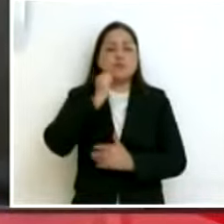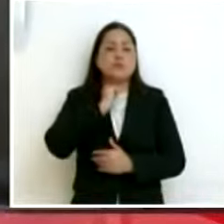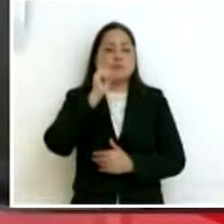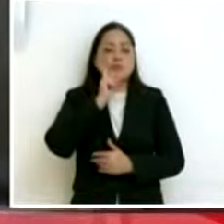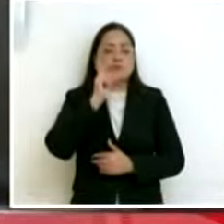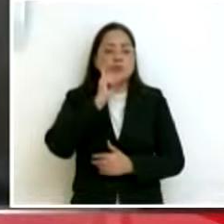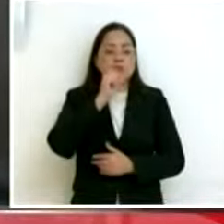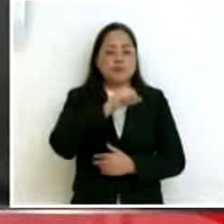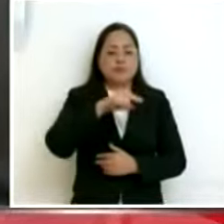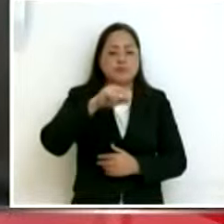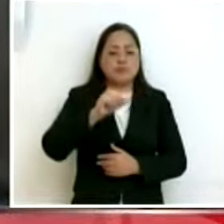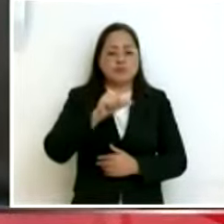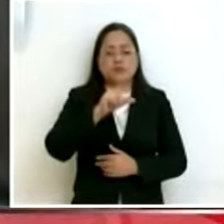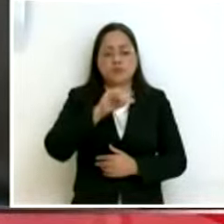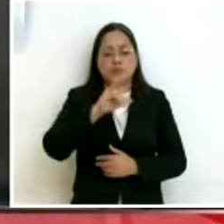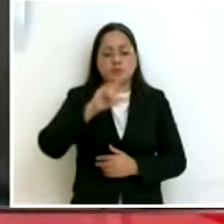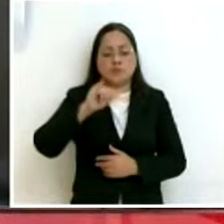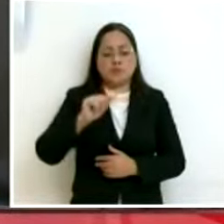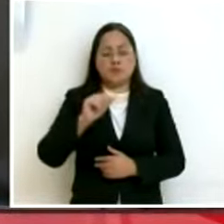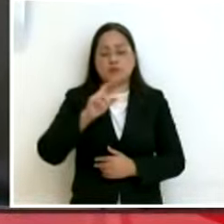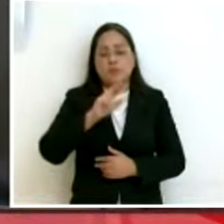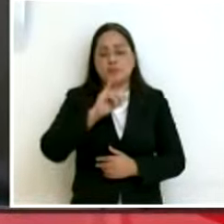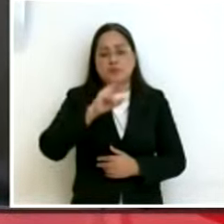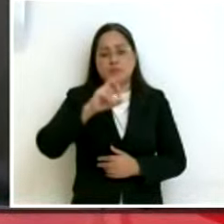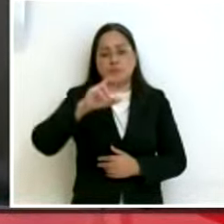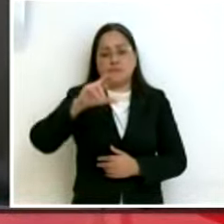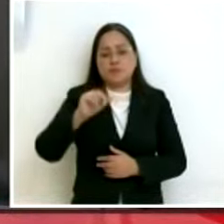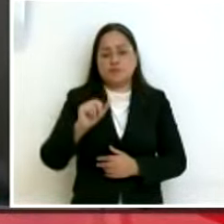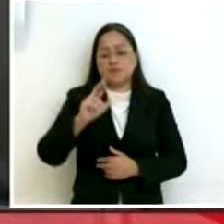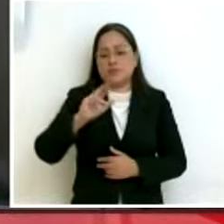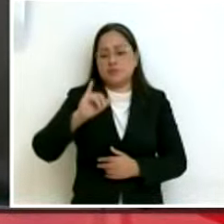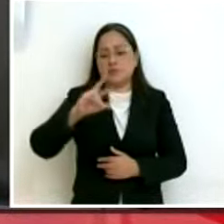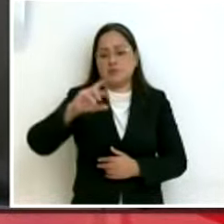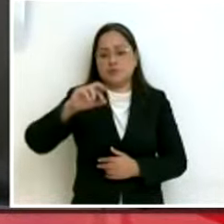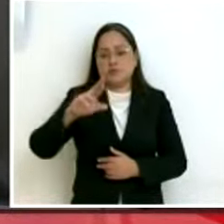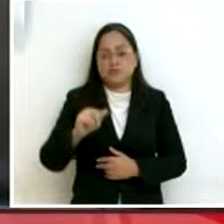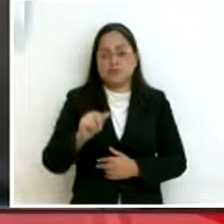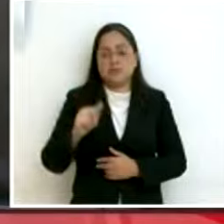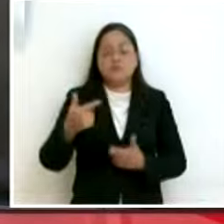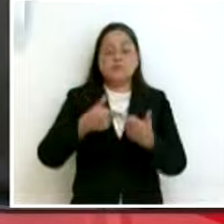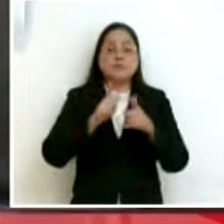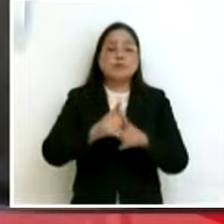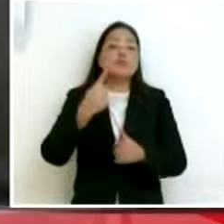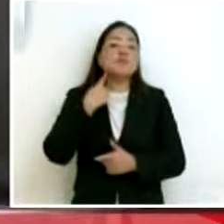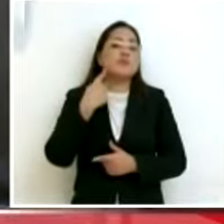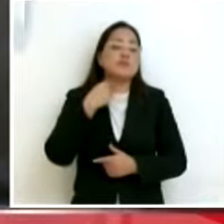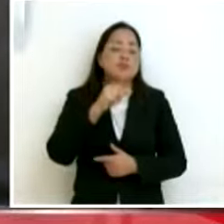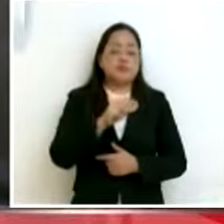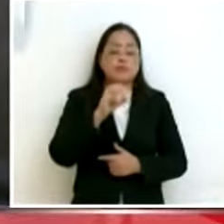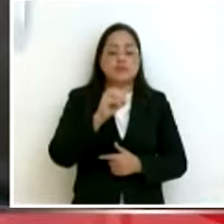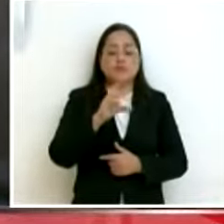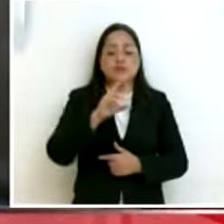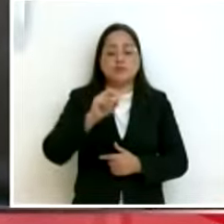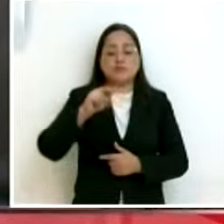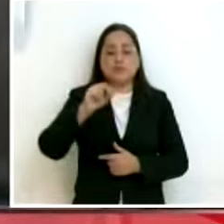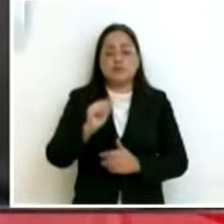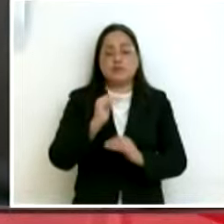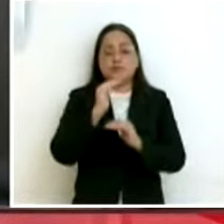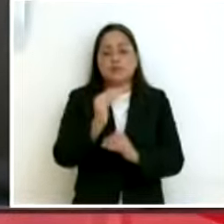Ana Lilia Rivera Rivera, del Grupo Parlamentario de Morena, hasta por 5 minutos.